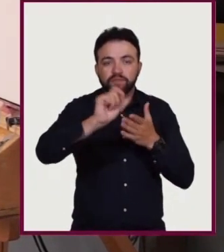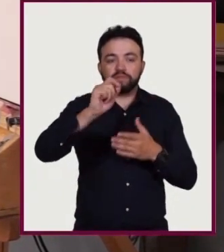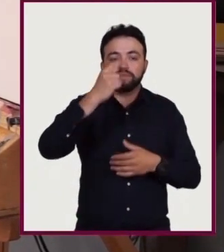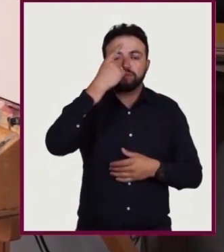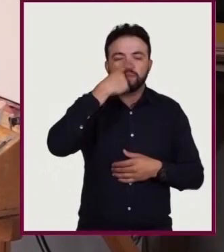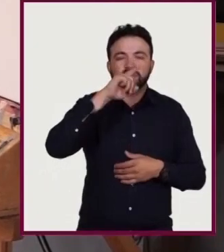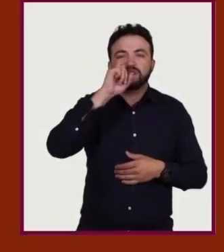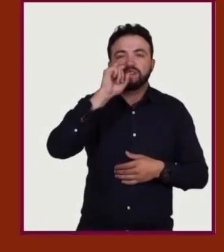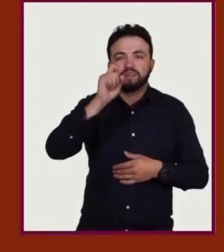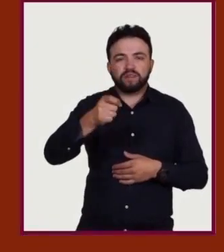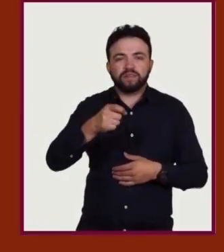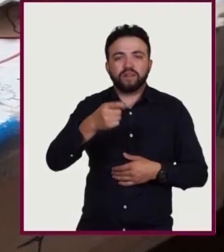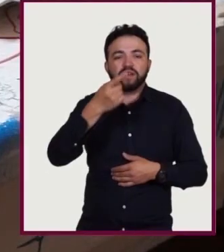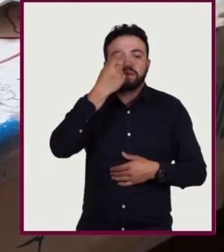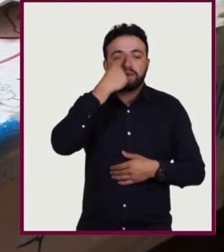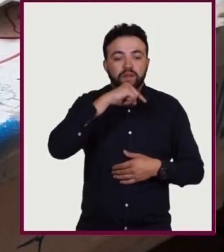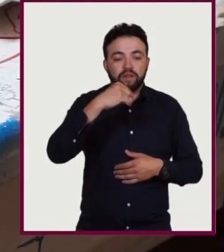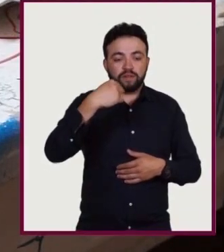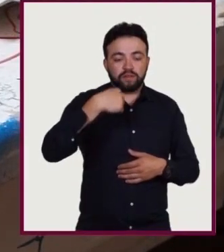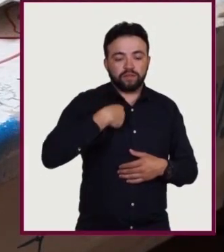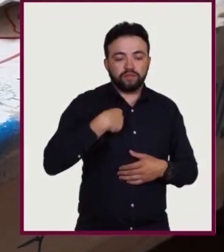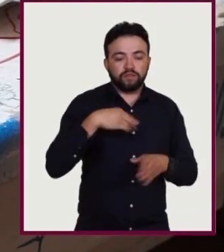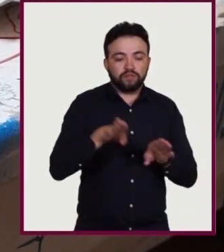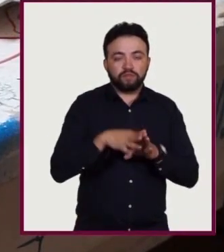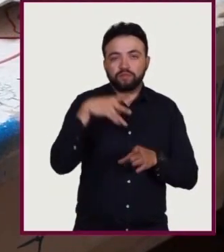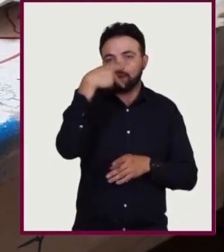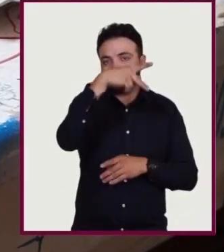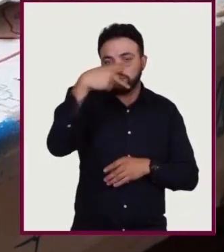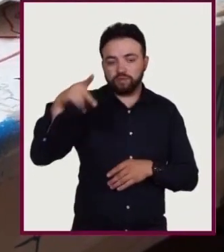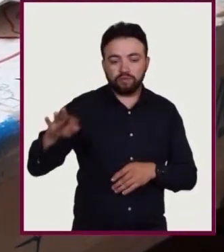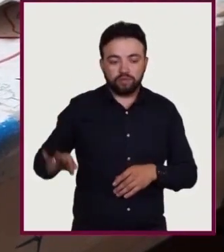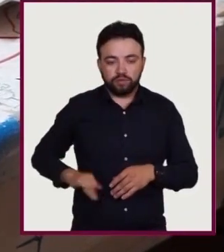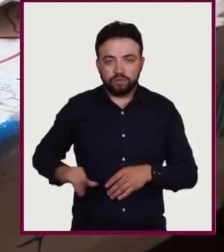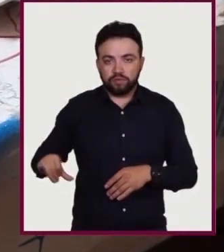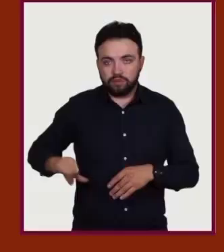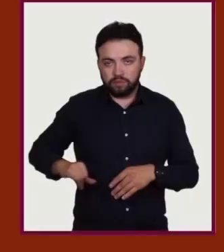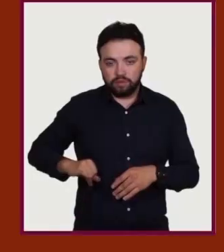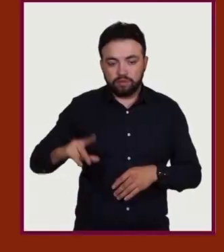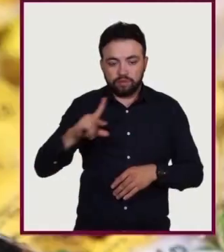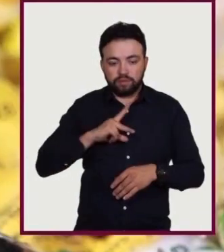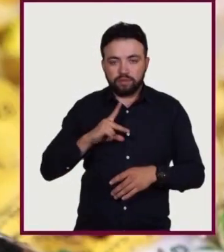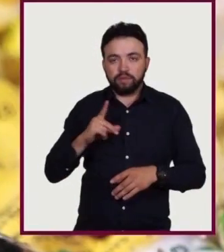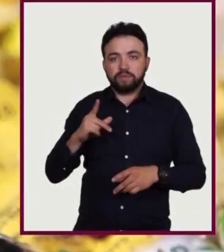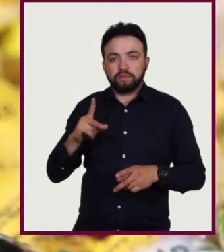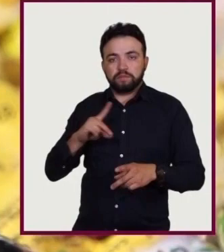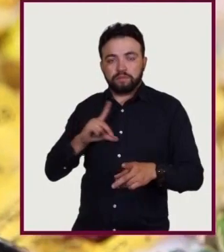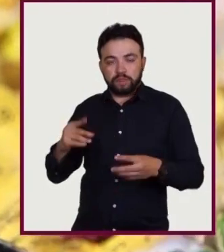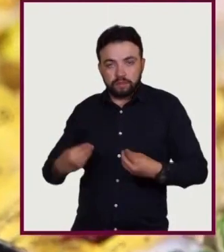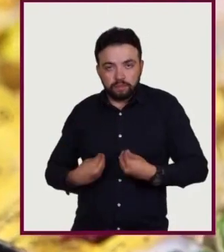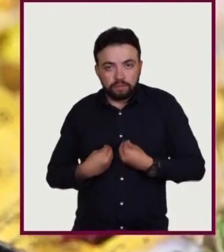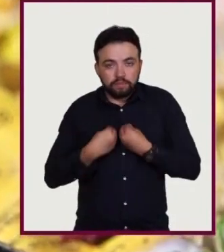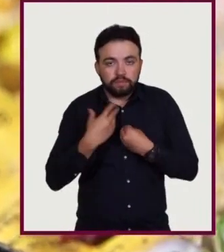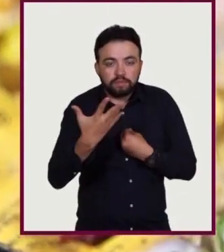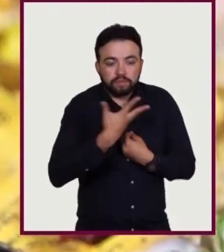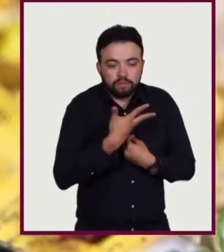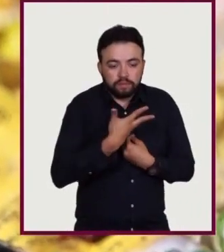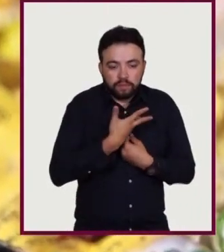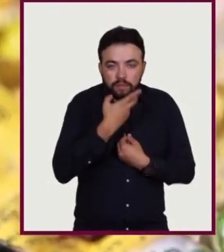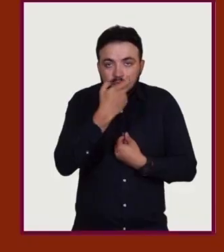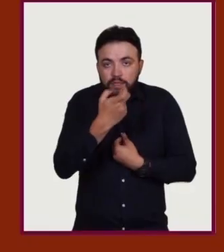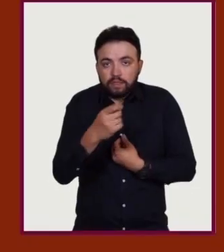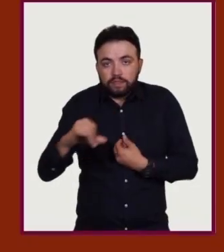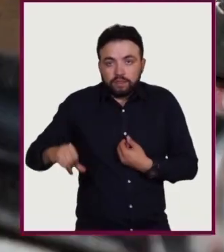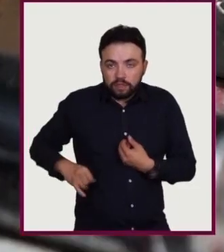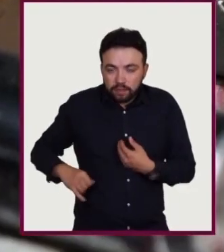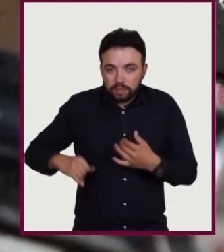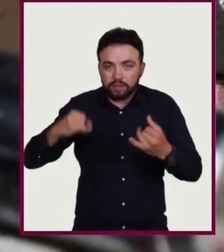porque es un devenir de los intereses que he ido a través de mi vida teniendo y cómo estos intereses,